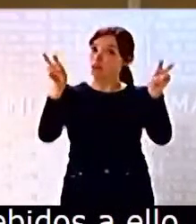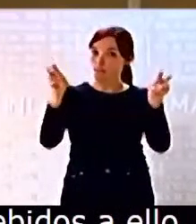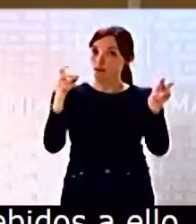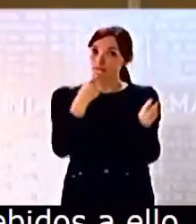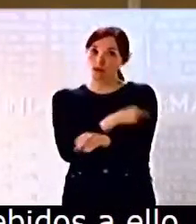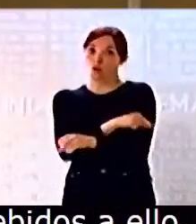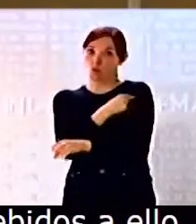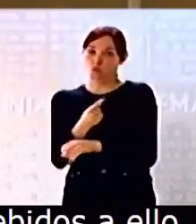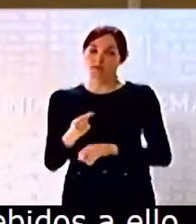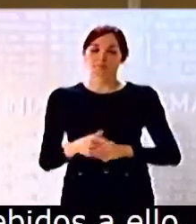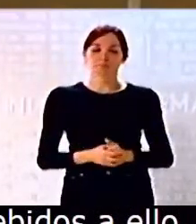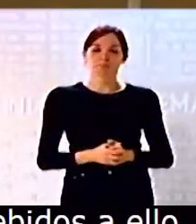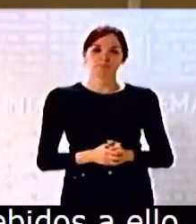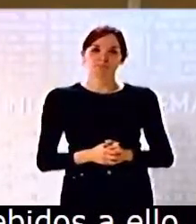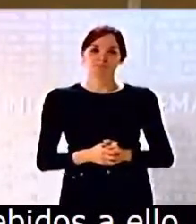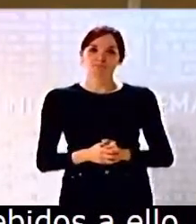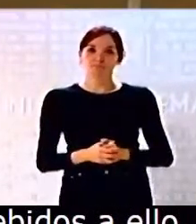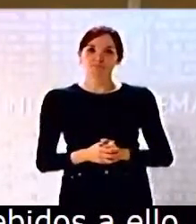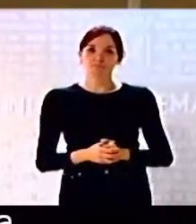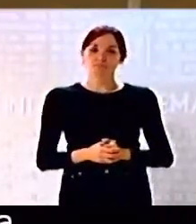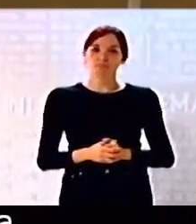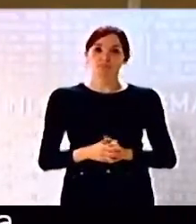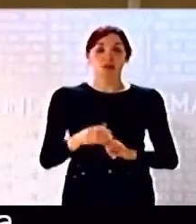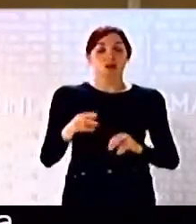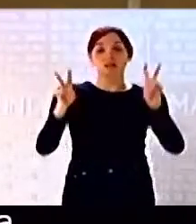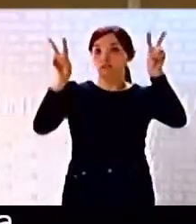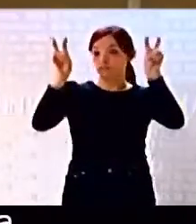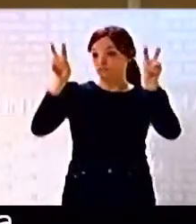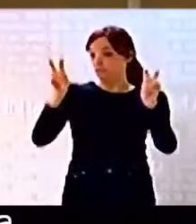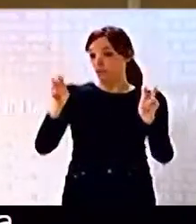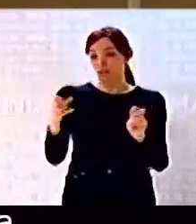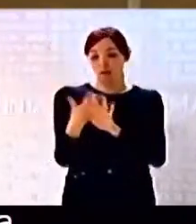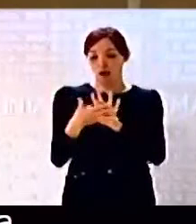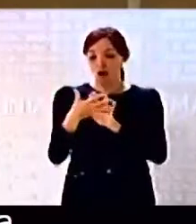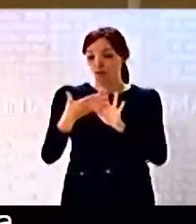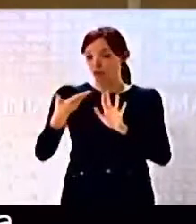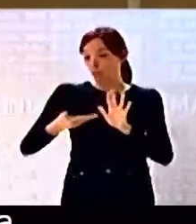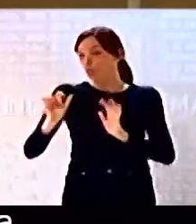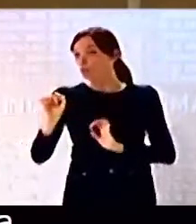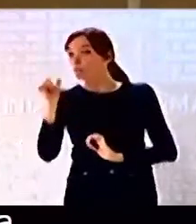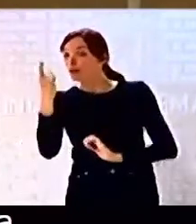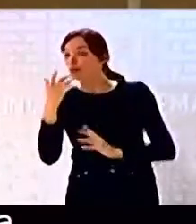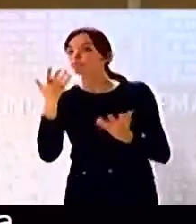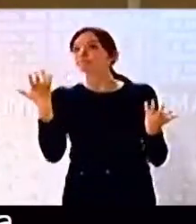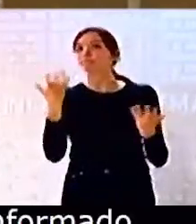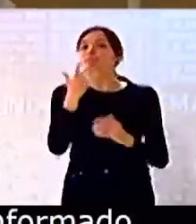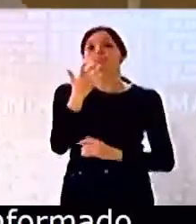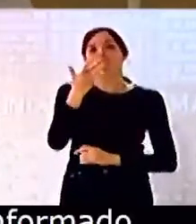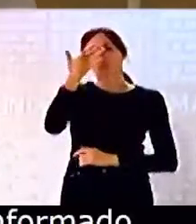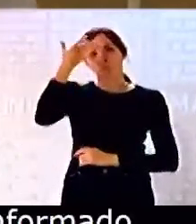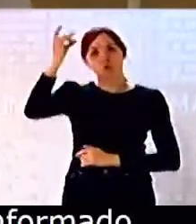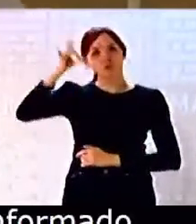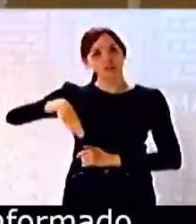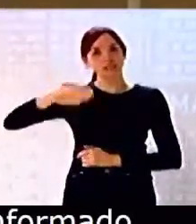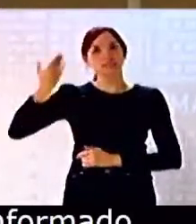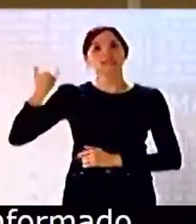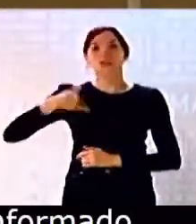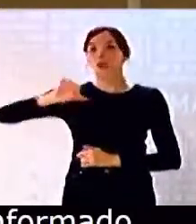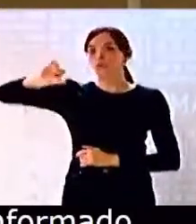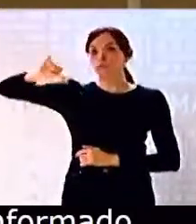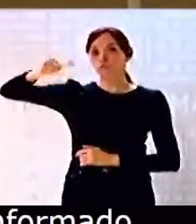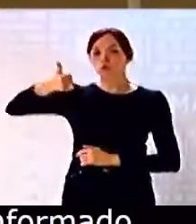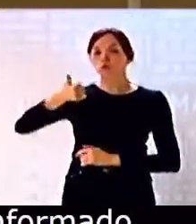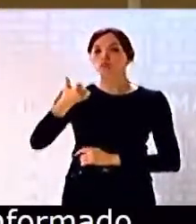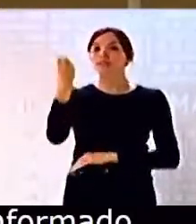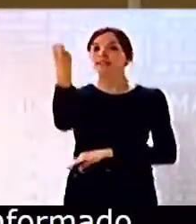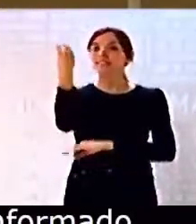tema. Decirle que de las cuestiones más importantes se ha informado también que por fin hemos aprobado lo que se ha denominado el